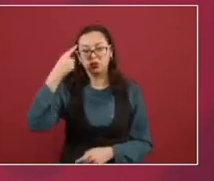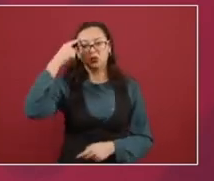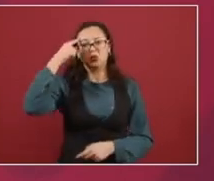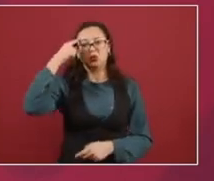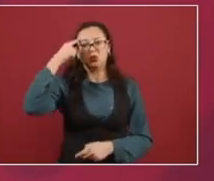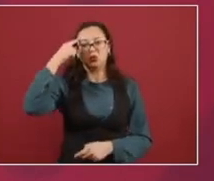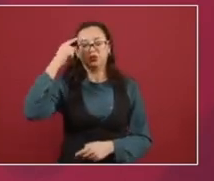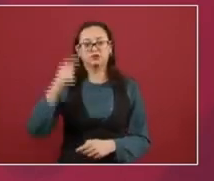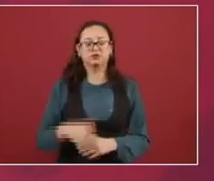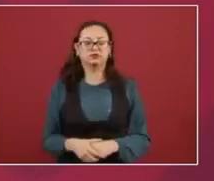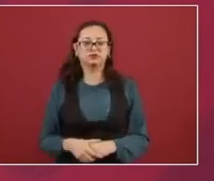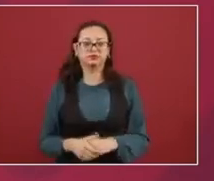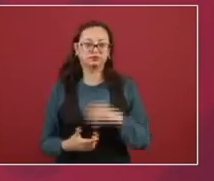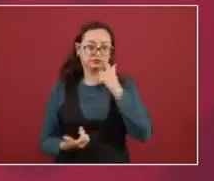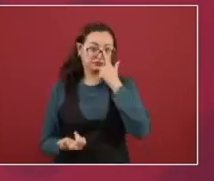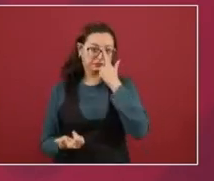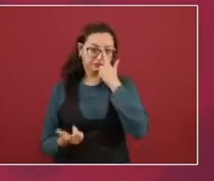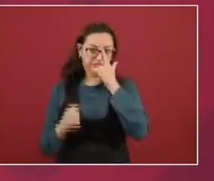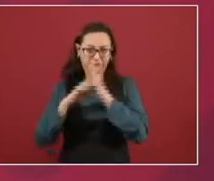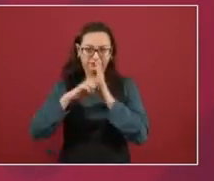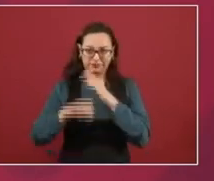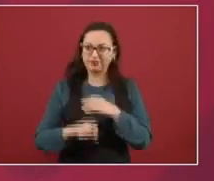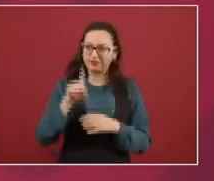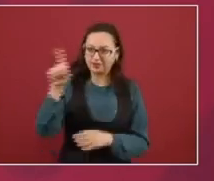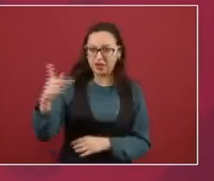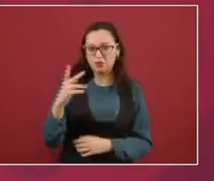Y les pongo el ejemplo de Poza Rica.